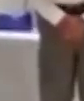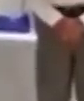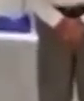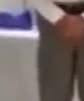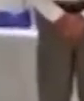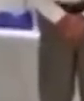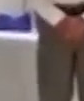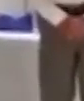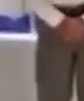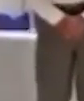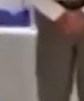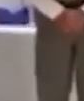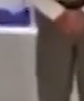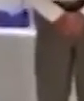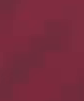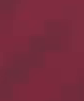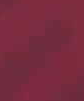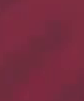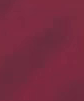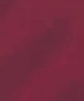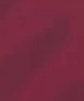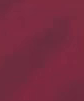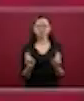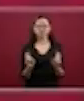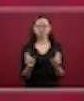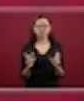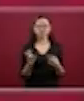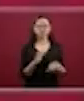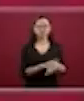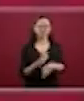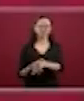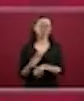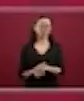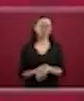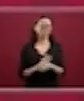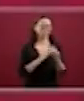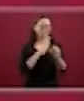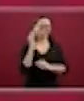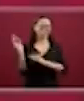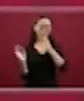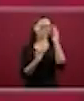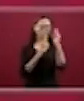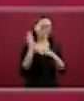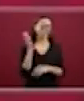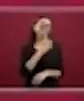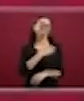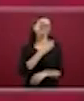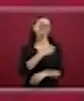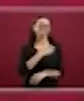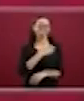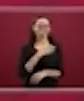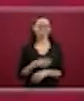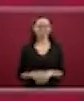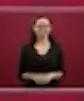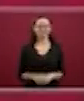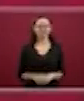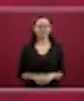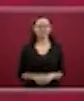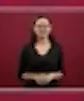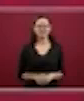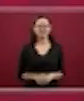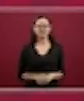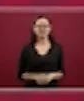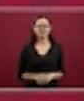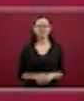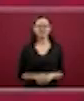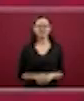que tiene que tomar un curso para ver cómo trata a las mujeres y me da más gusto que ya pues